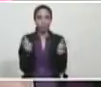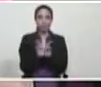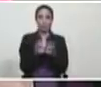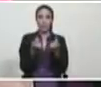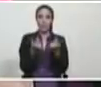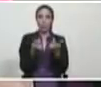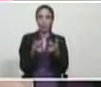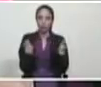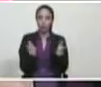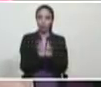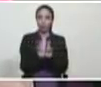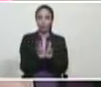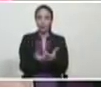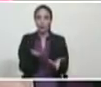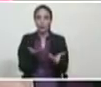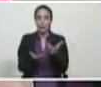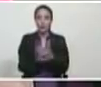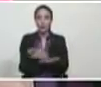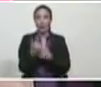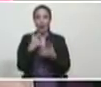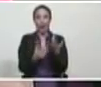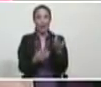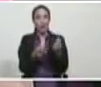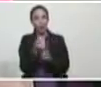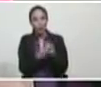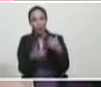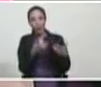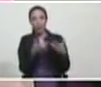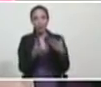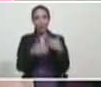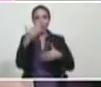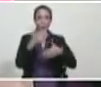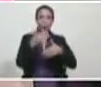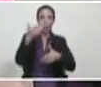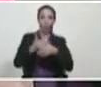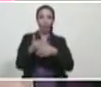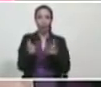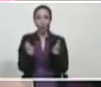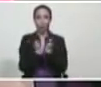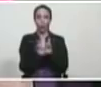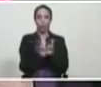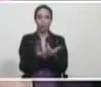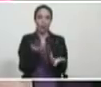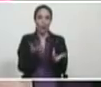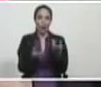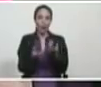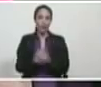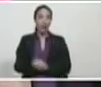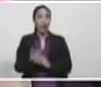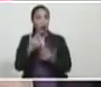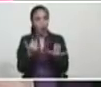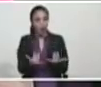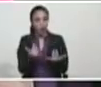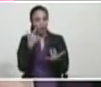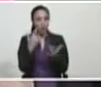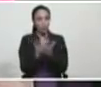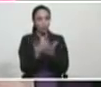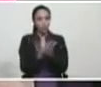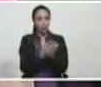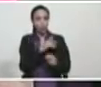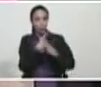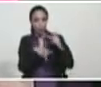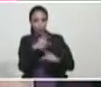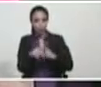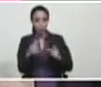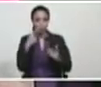ese decreto que usted acaba de firmar, estamos ya colocando dentro del modelo de gestión de producción nacional